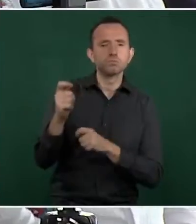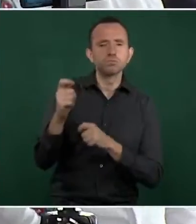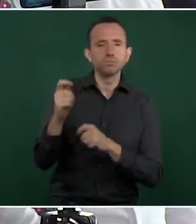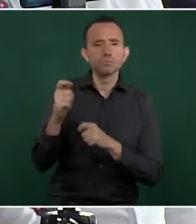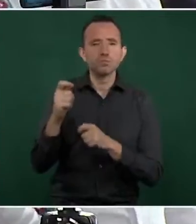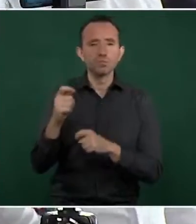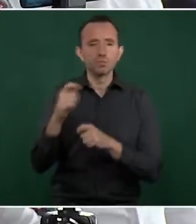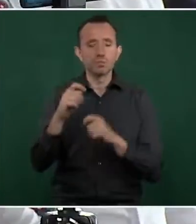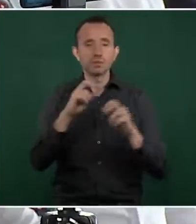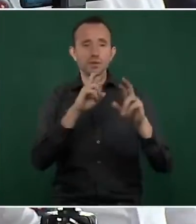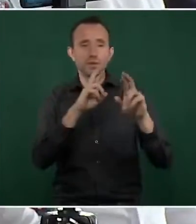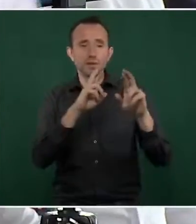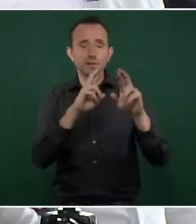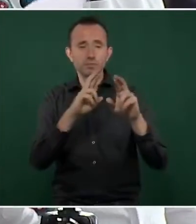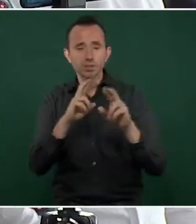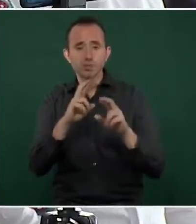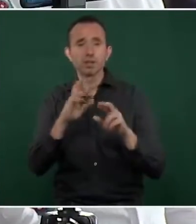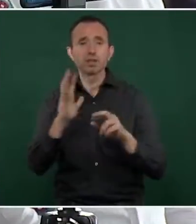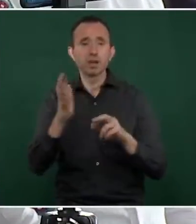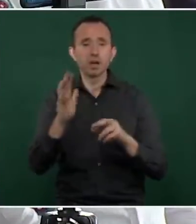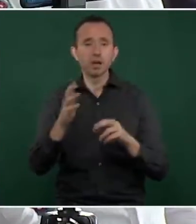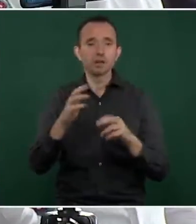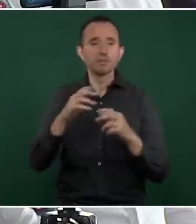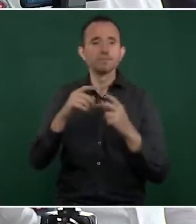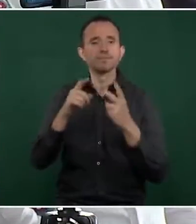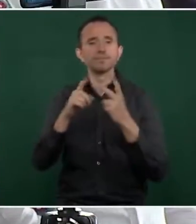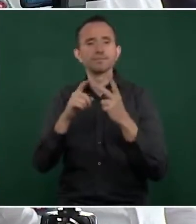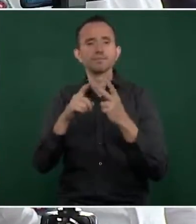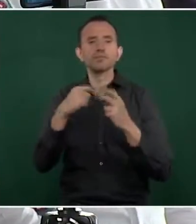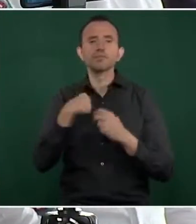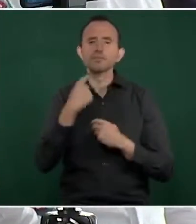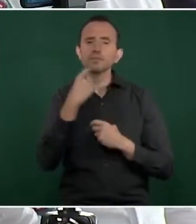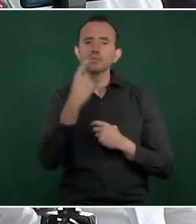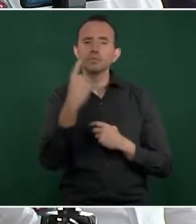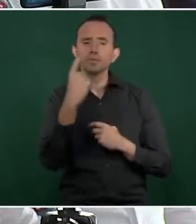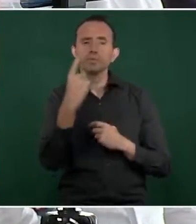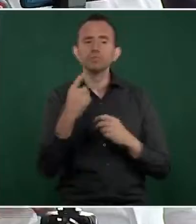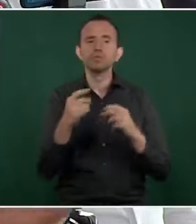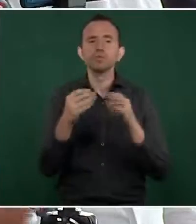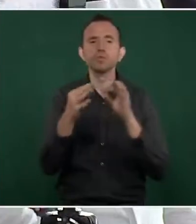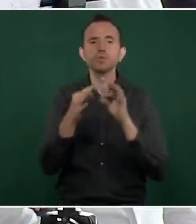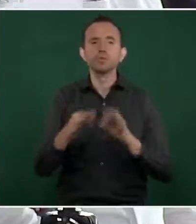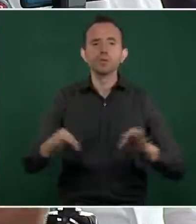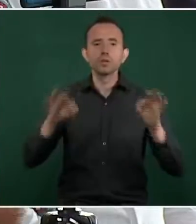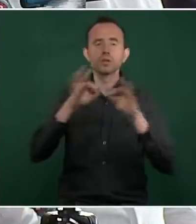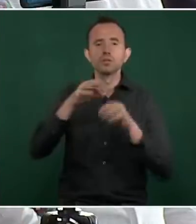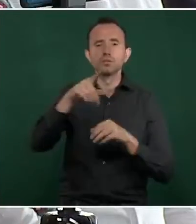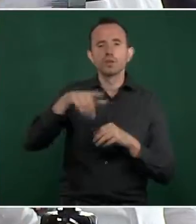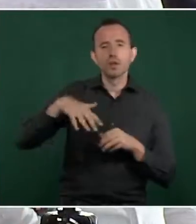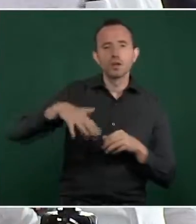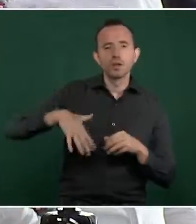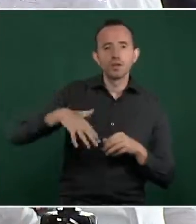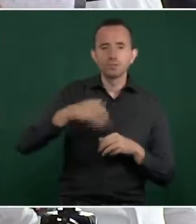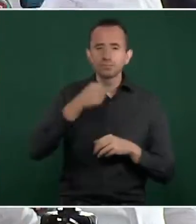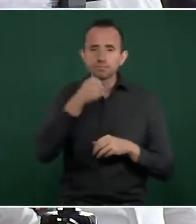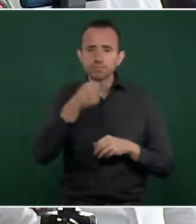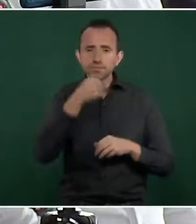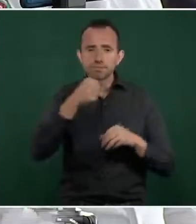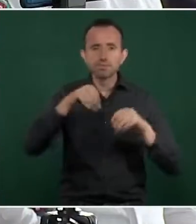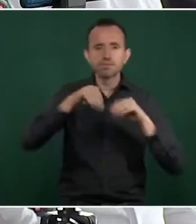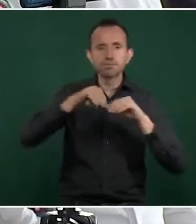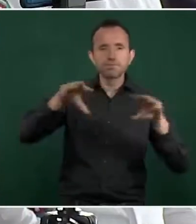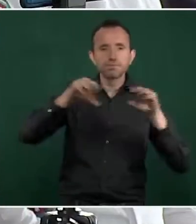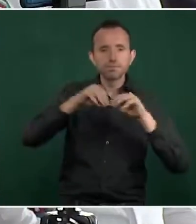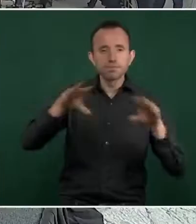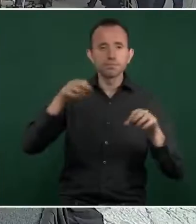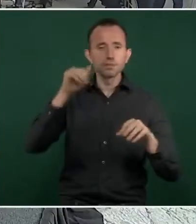decirle algo muy importante. Usted lo dijo, el periodismo de gestión social y buscar siempre ayudar a los